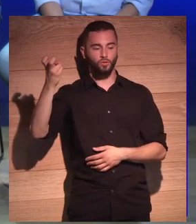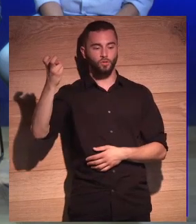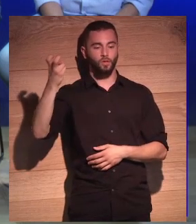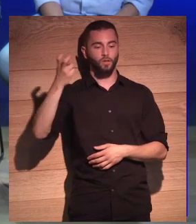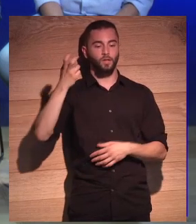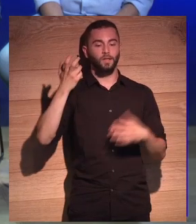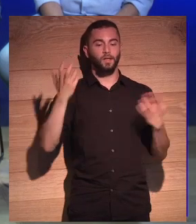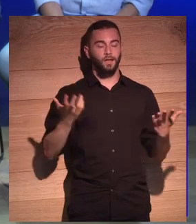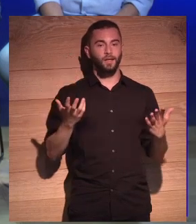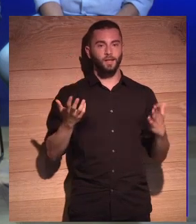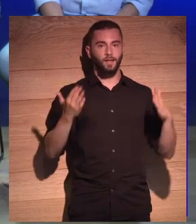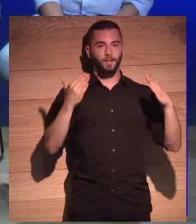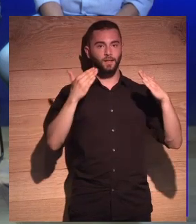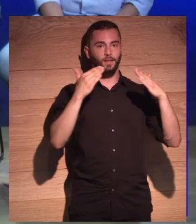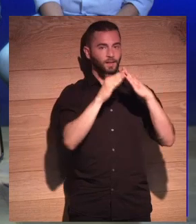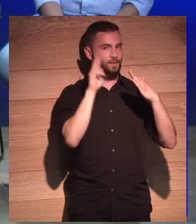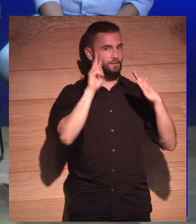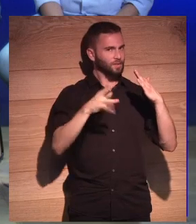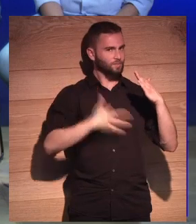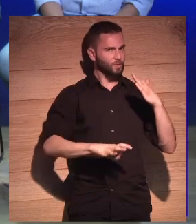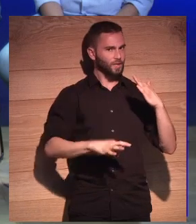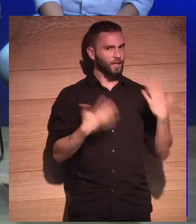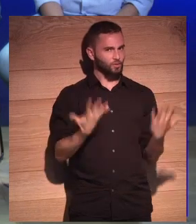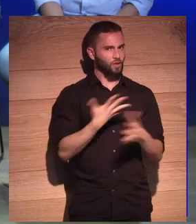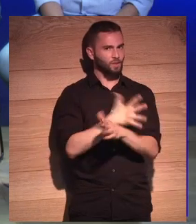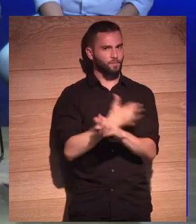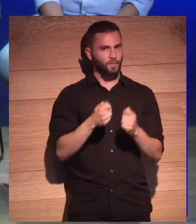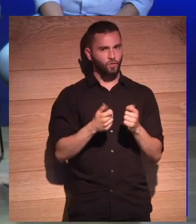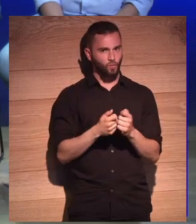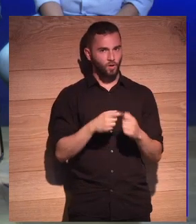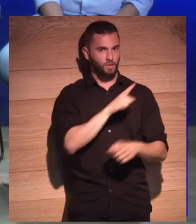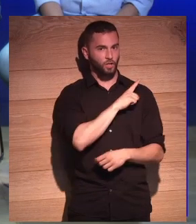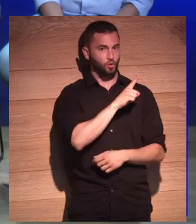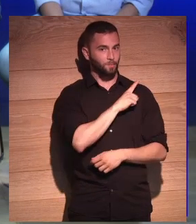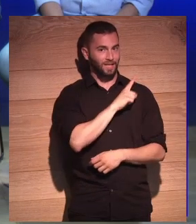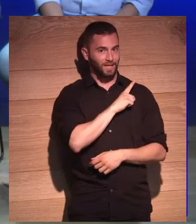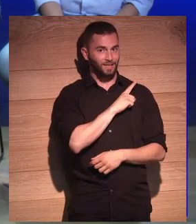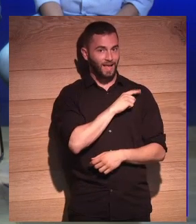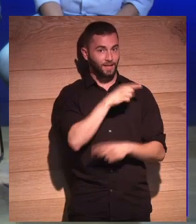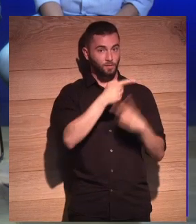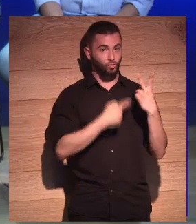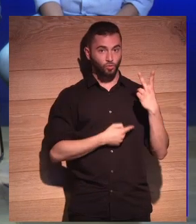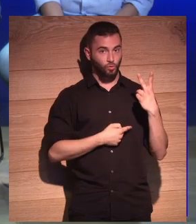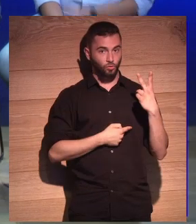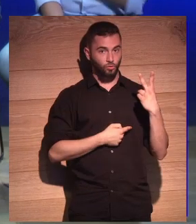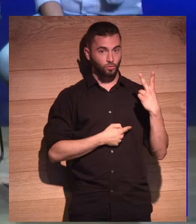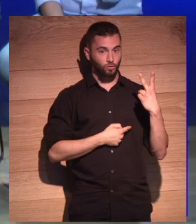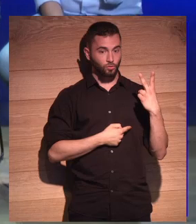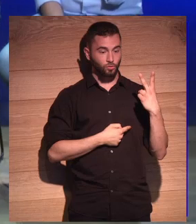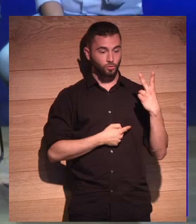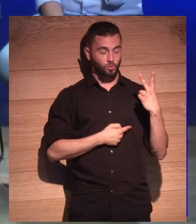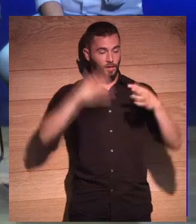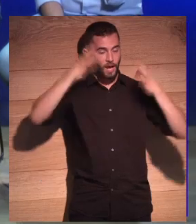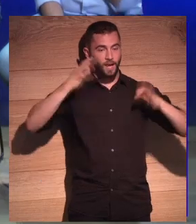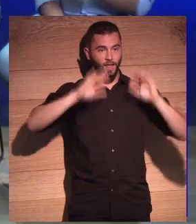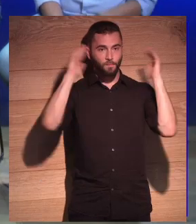verlo desde casa. Entonces el videojuego y los militares son los que más han desarrollado la realidad virtual.